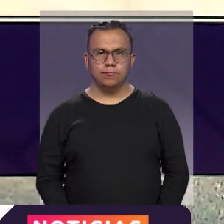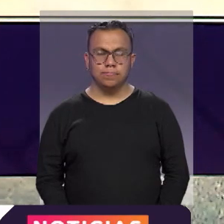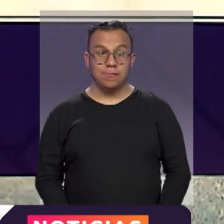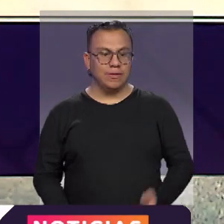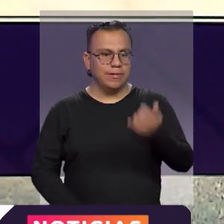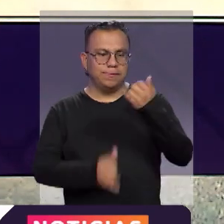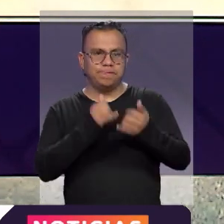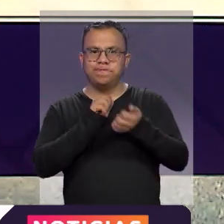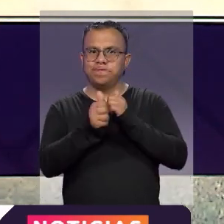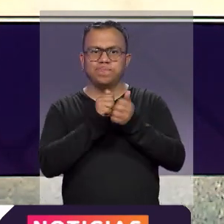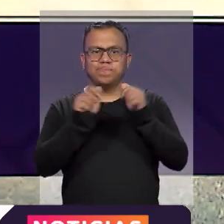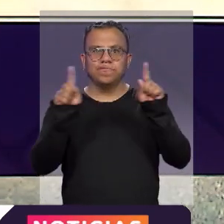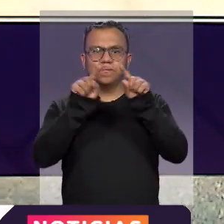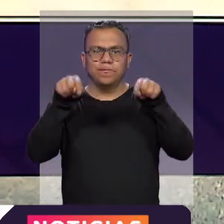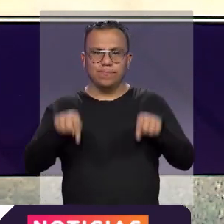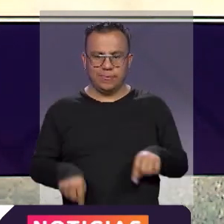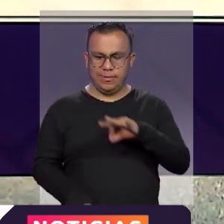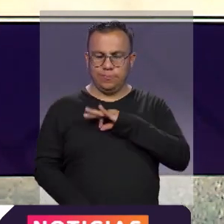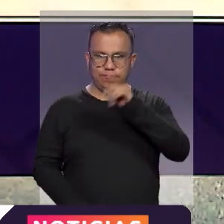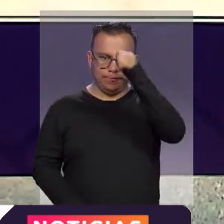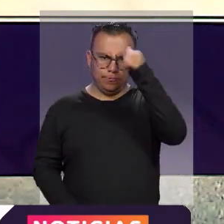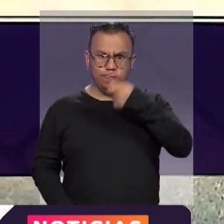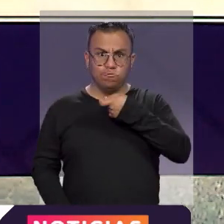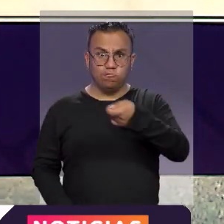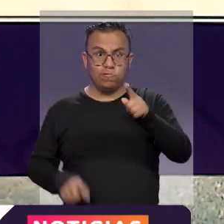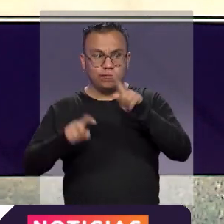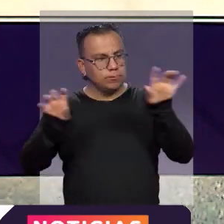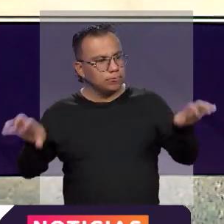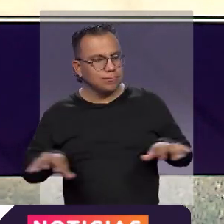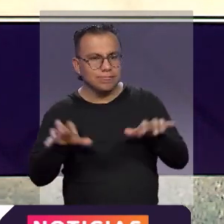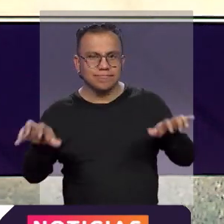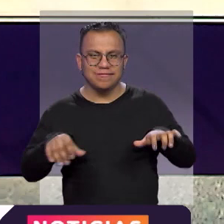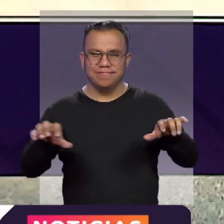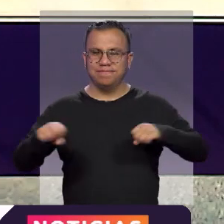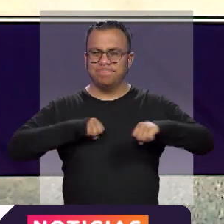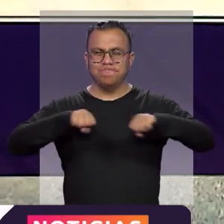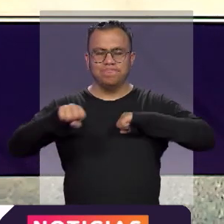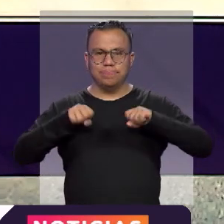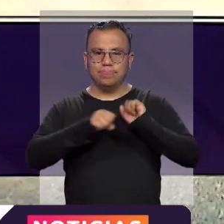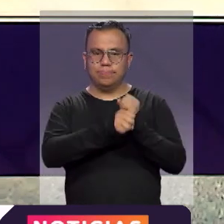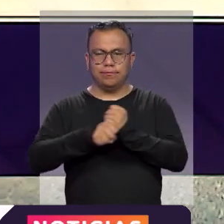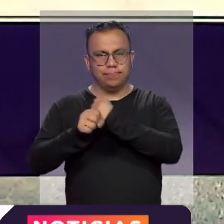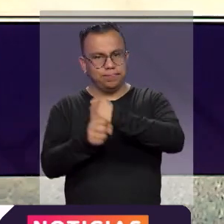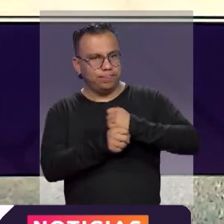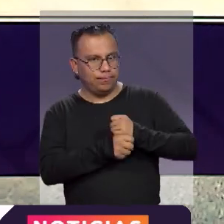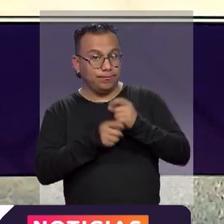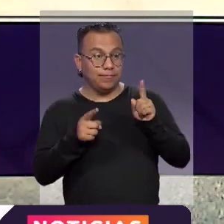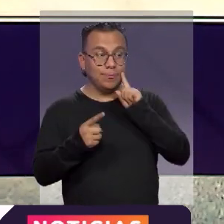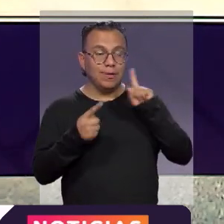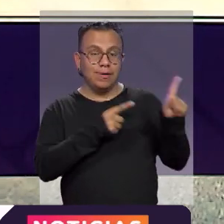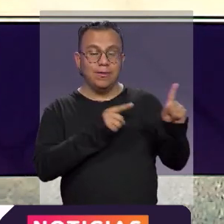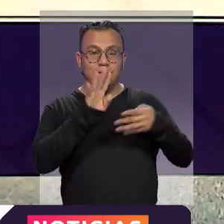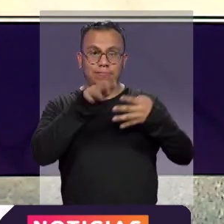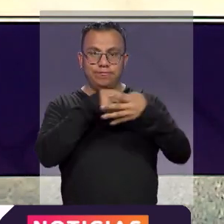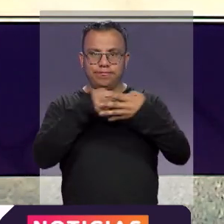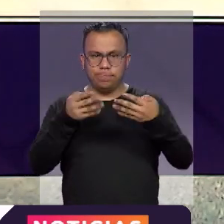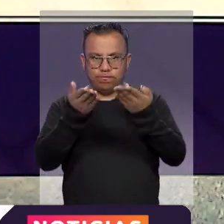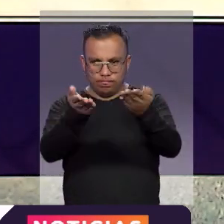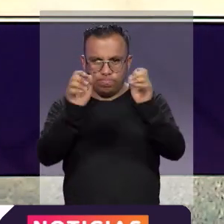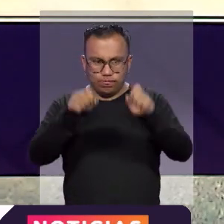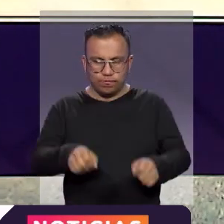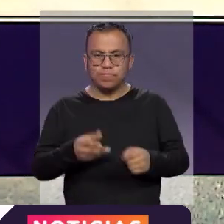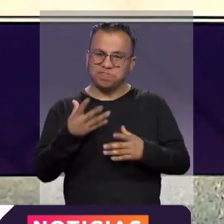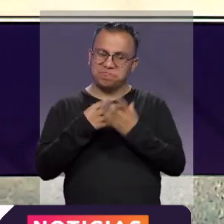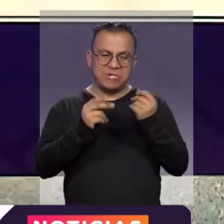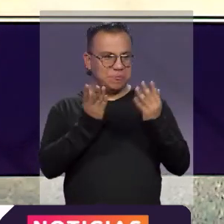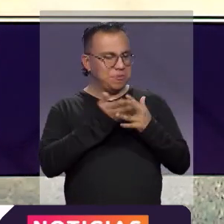Y cerramos los deportes hablando de este fin de semana que viene cargado de actividades físicas por parte del IDRD. Esta es la programación para que usted salga